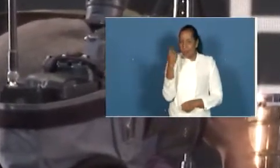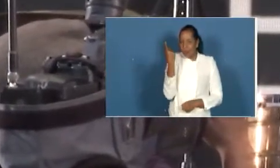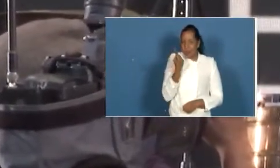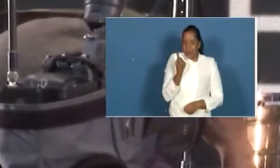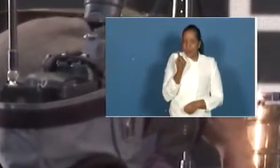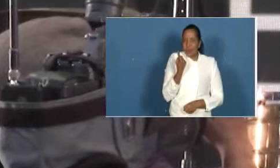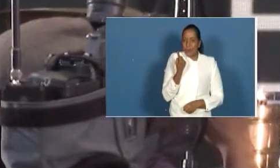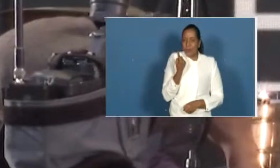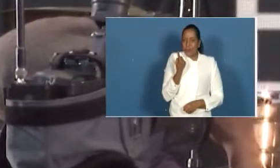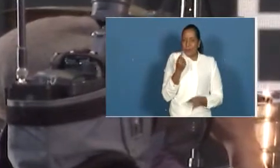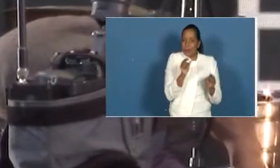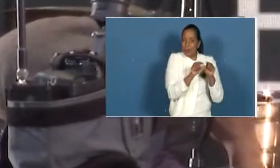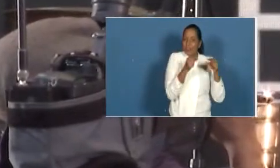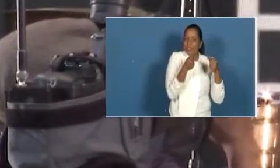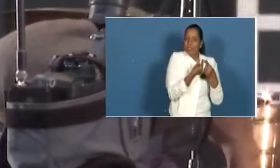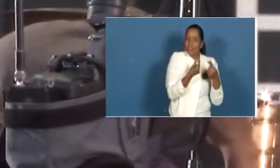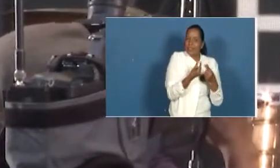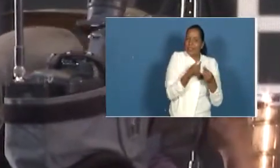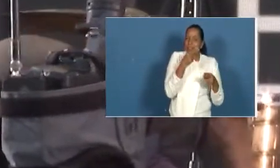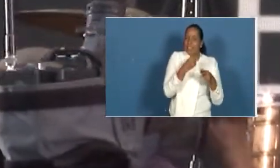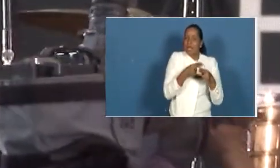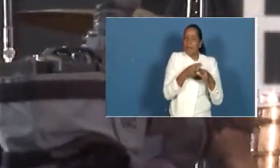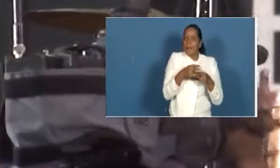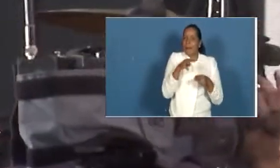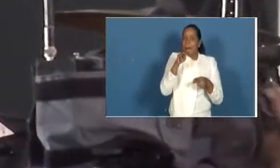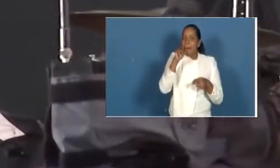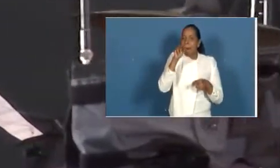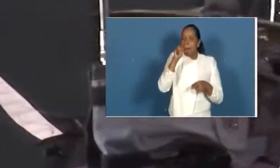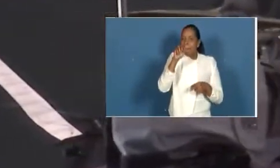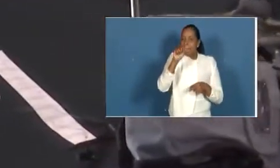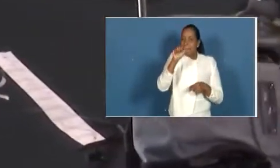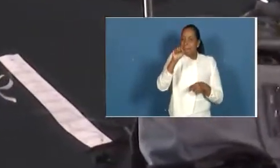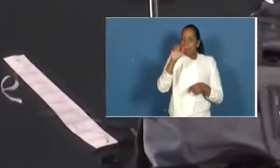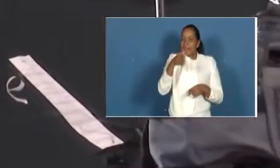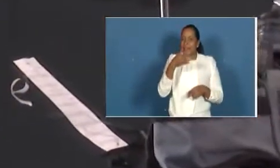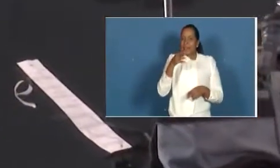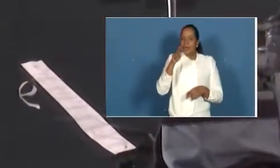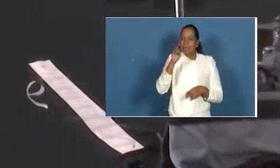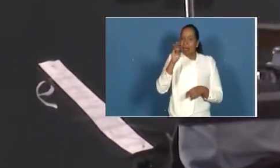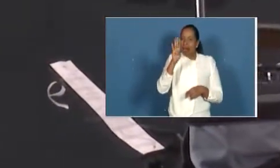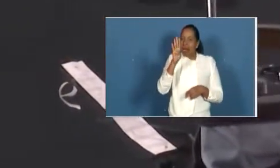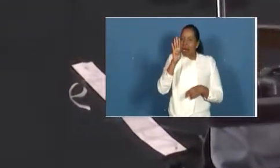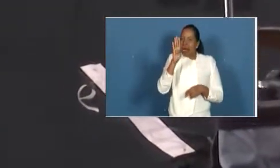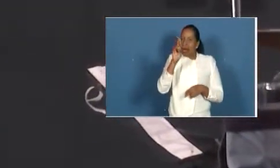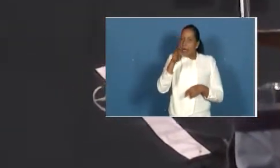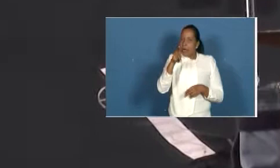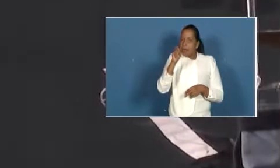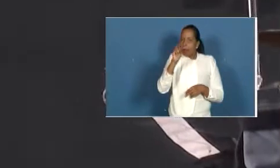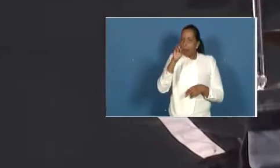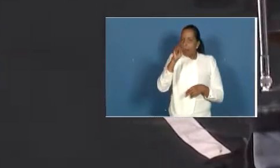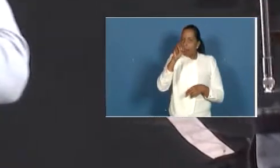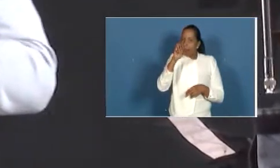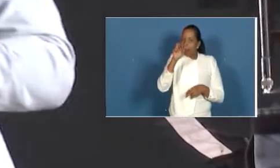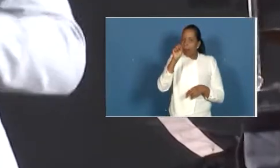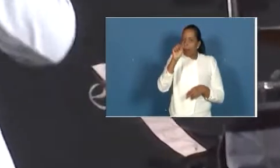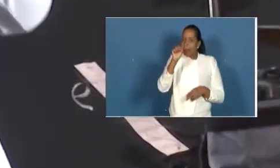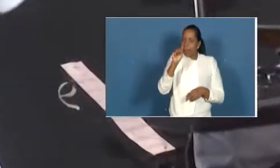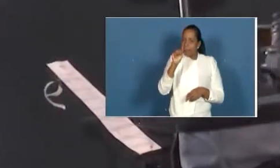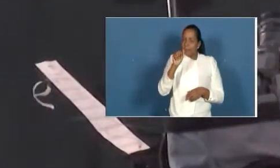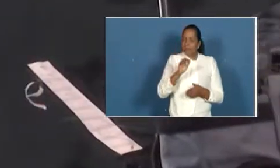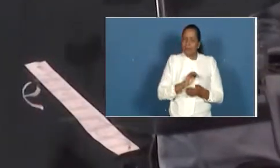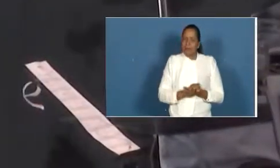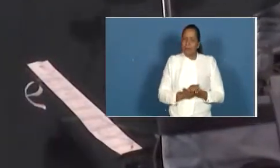La producción se titula Más que una promesa y vamos a empezar con este tema de Ricardo Montaner que se titula